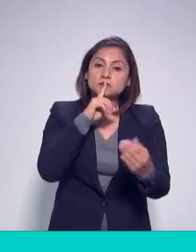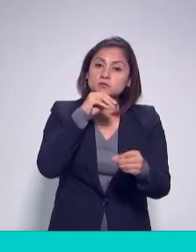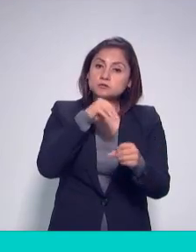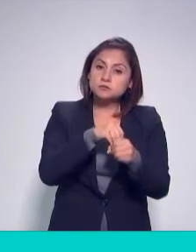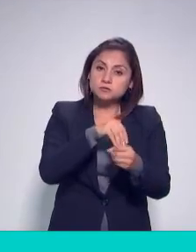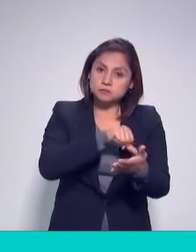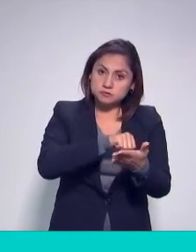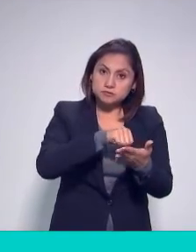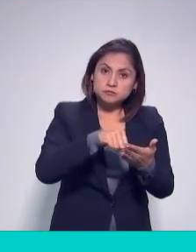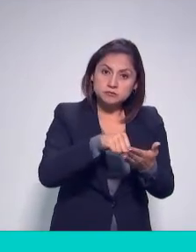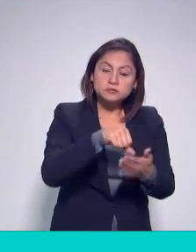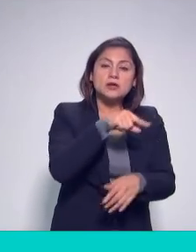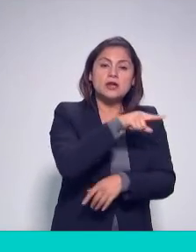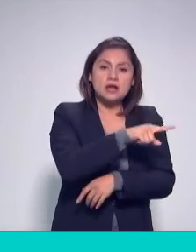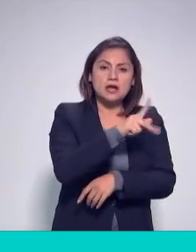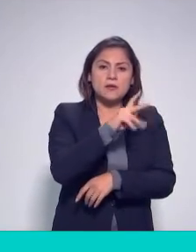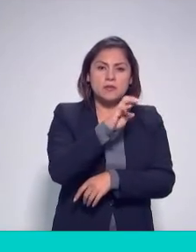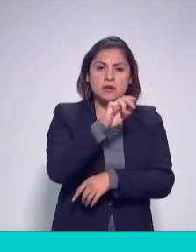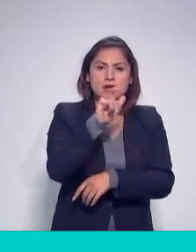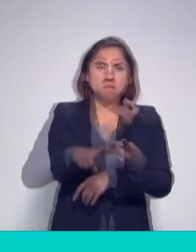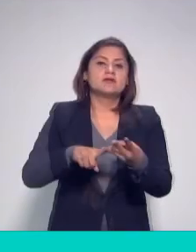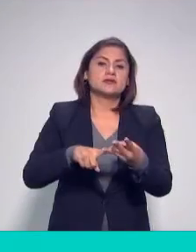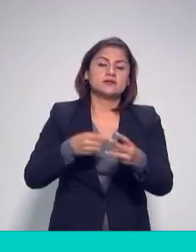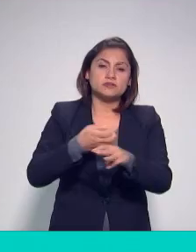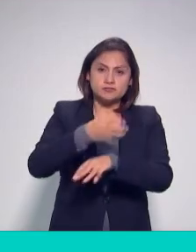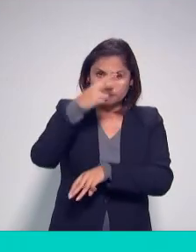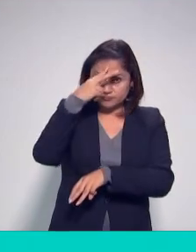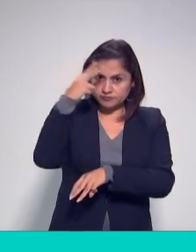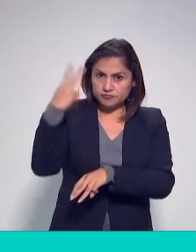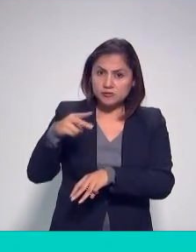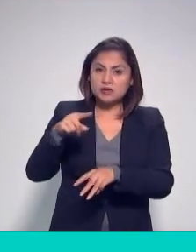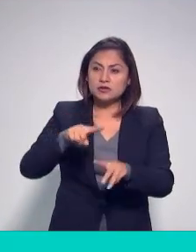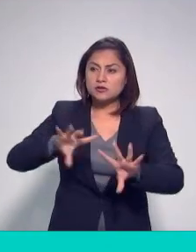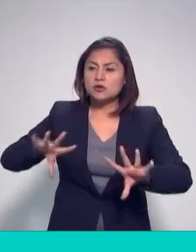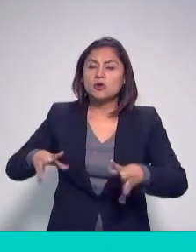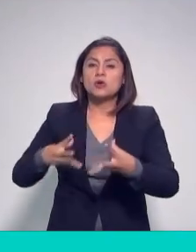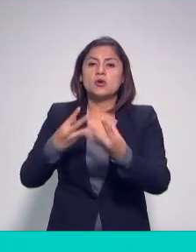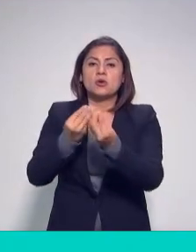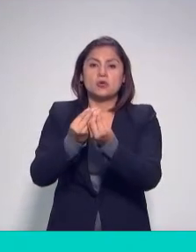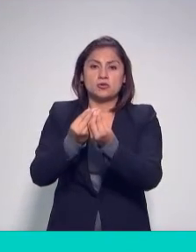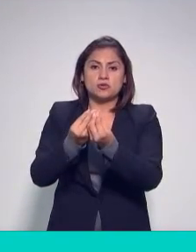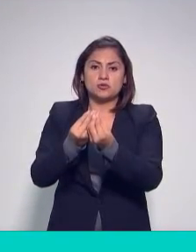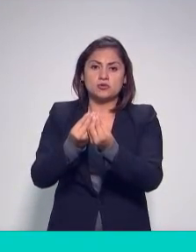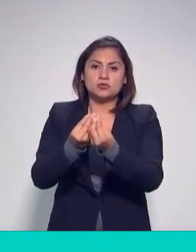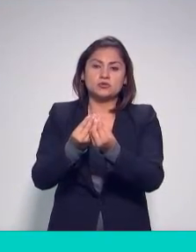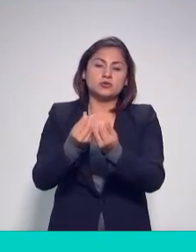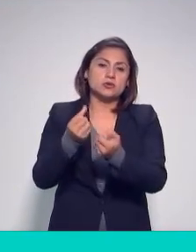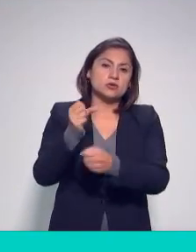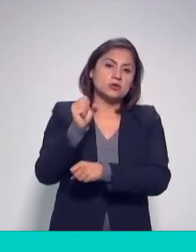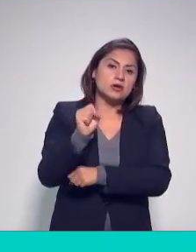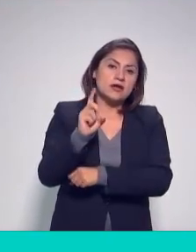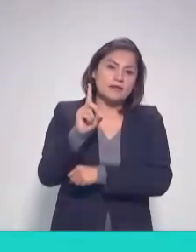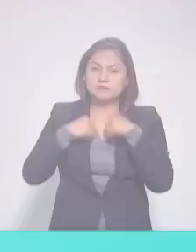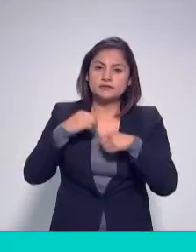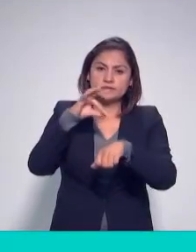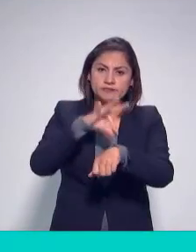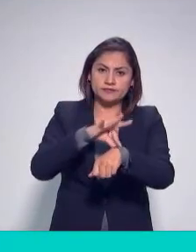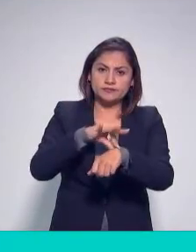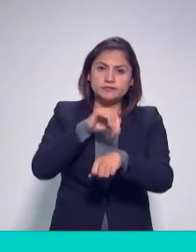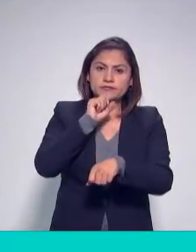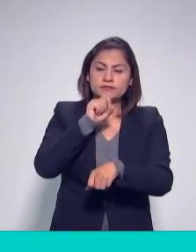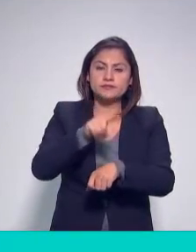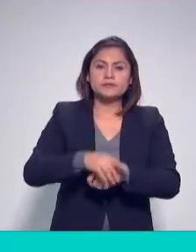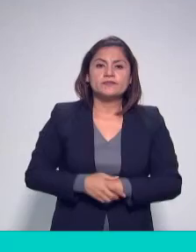sistemas de seguridad, salud en el trabajo, protección ambiental, así como estándares de desarrollo en el transporte por ducto y proponen acciones de mejora.